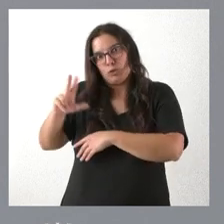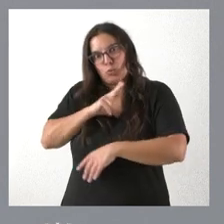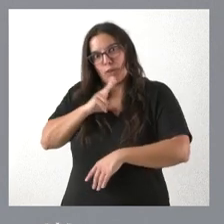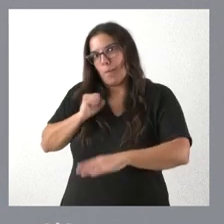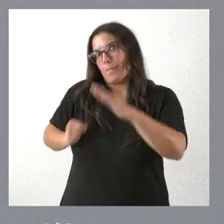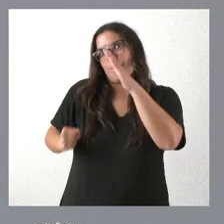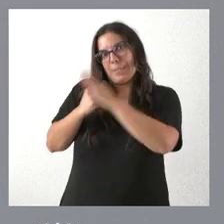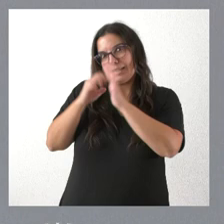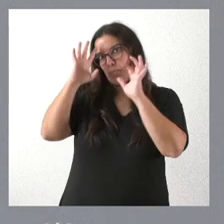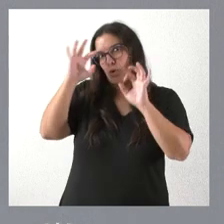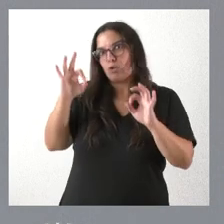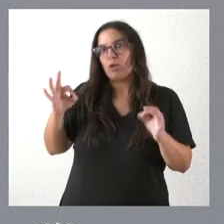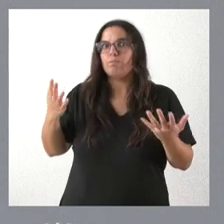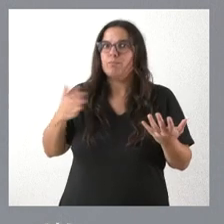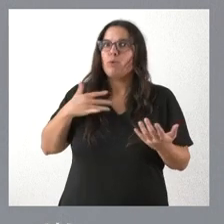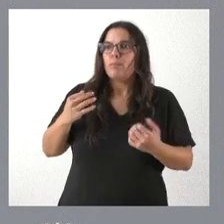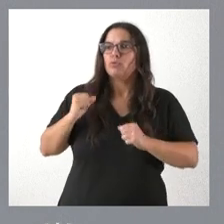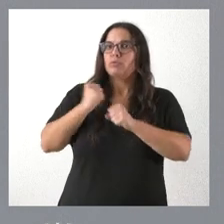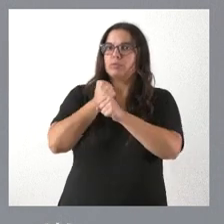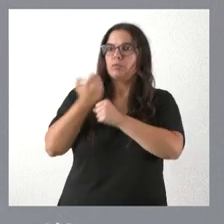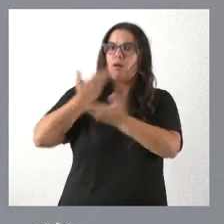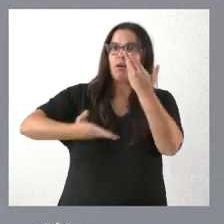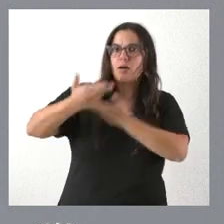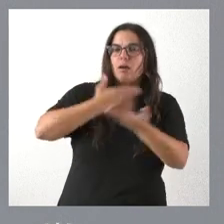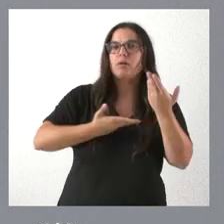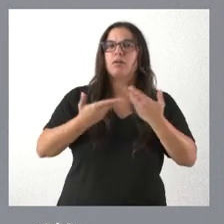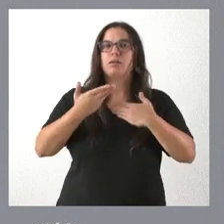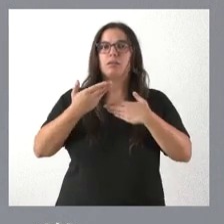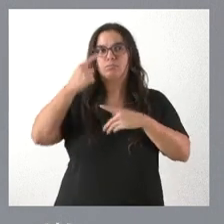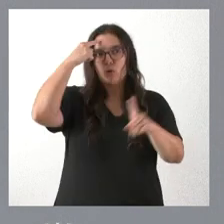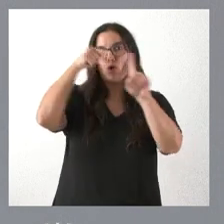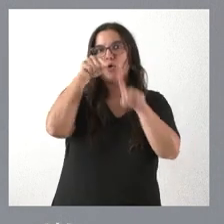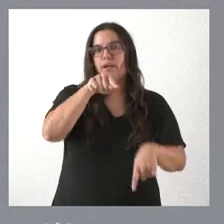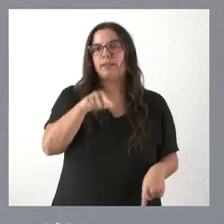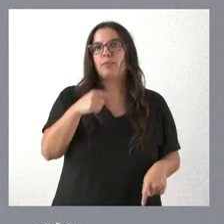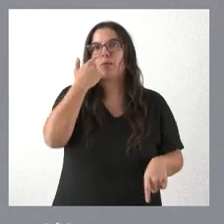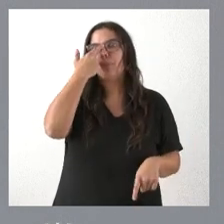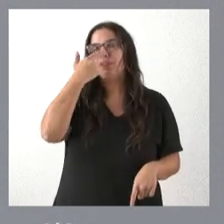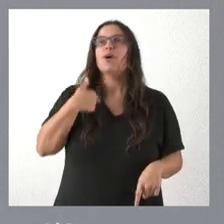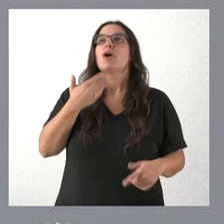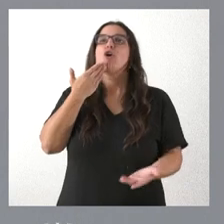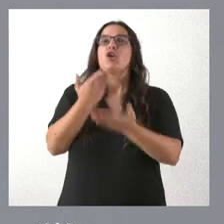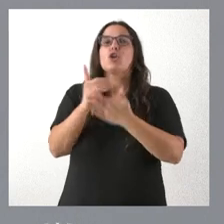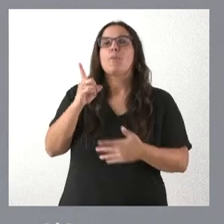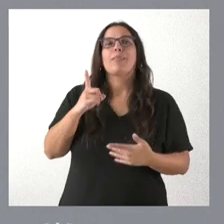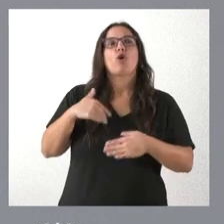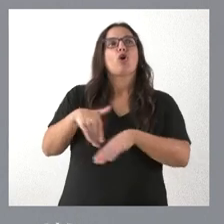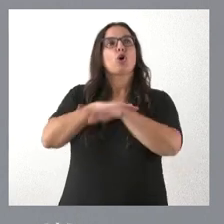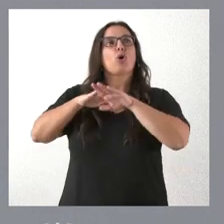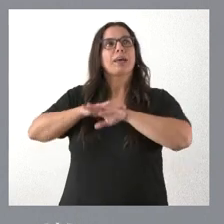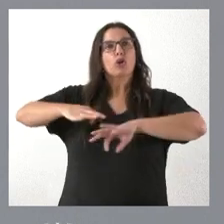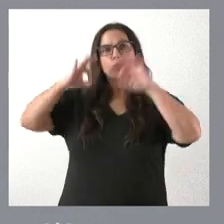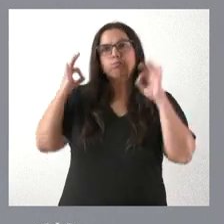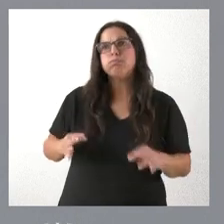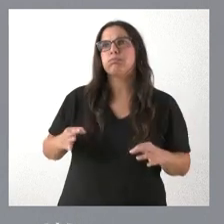para que pudieramos trabajar conjuntamente en esa dirección no estoy pidiendo que el gobierno pues pueda